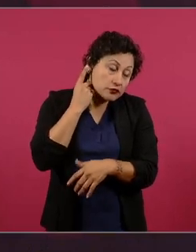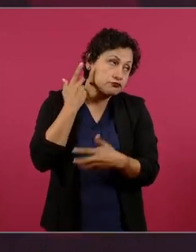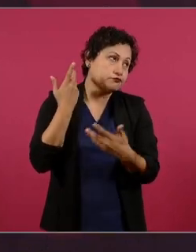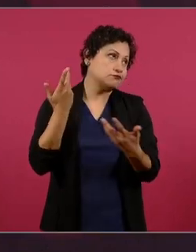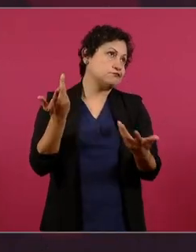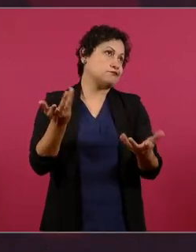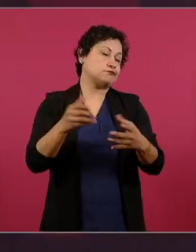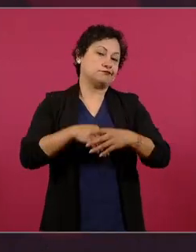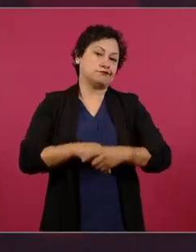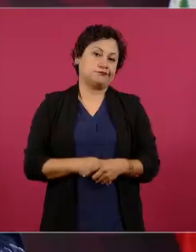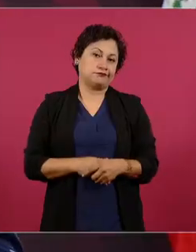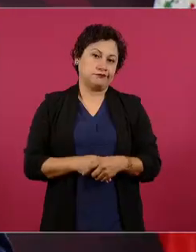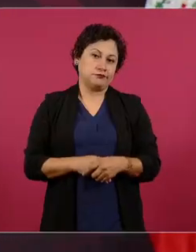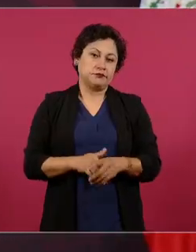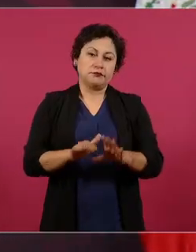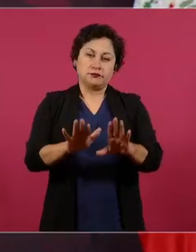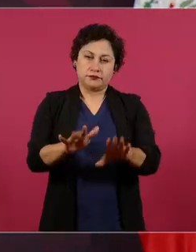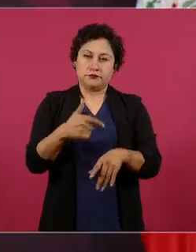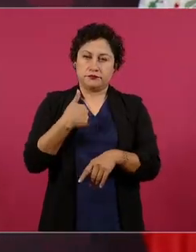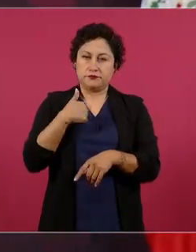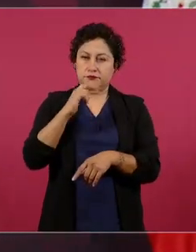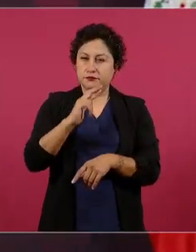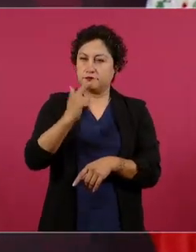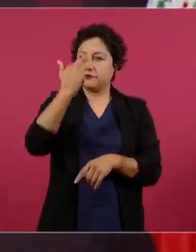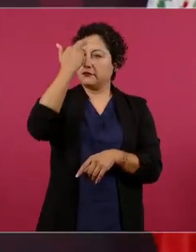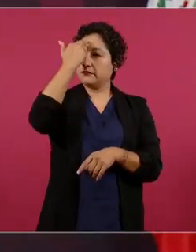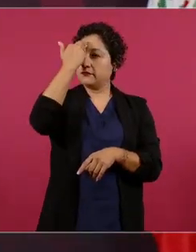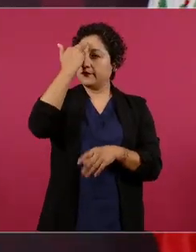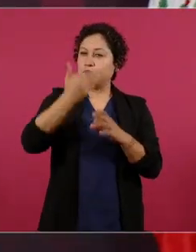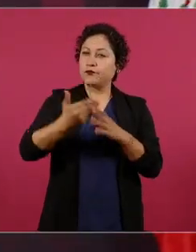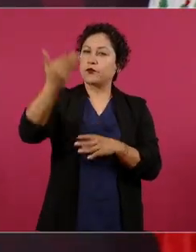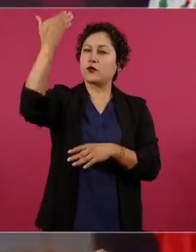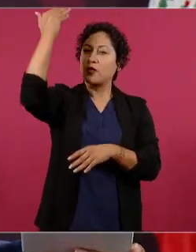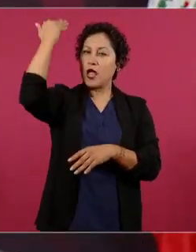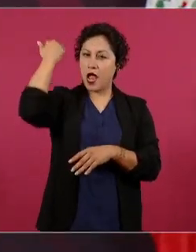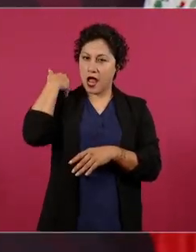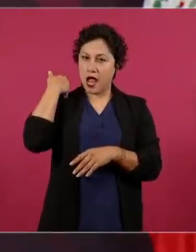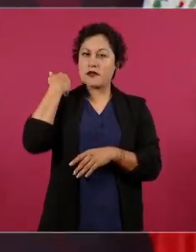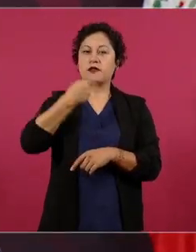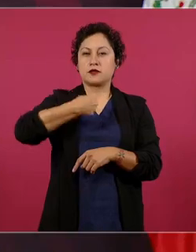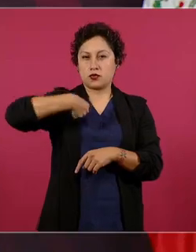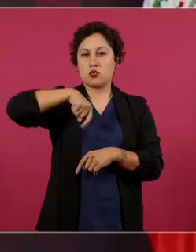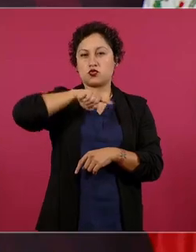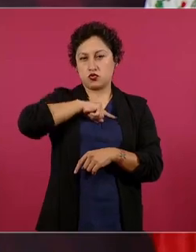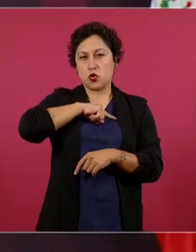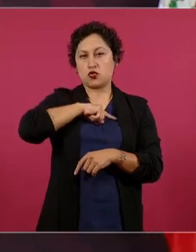yo recuerdo que nos cuestionaban mucho, estábamos en oposición,